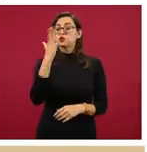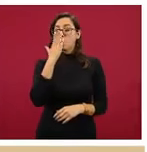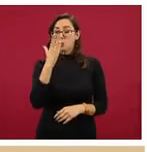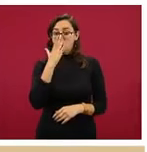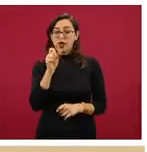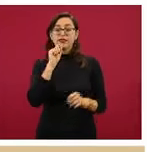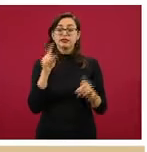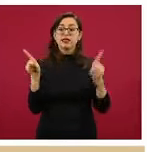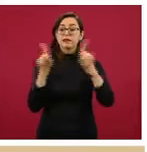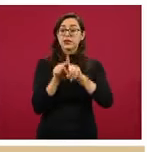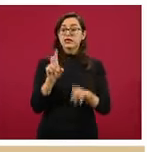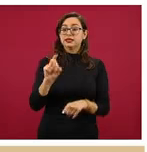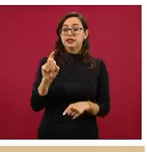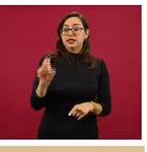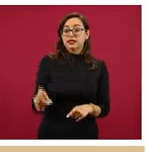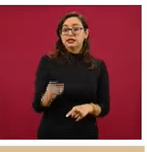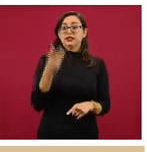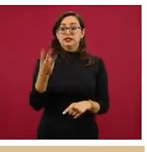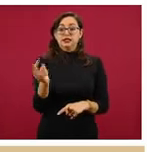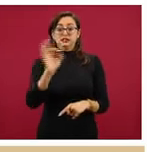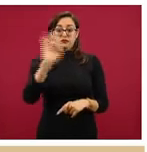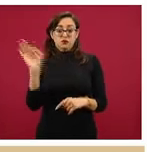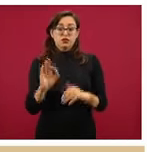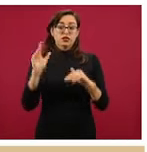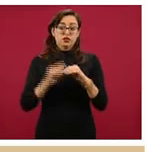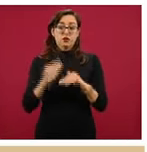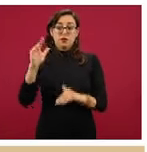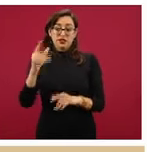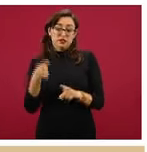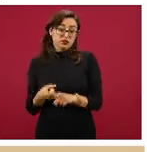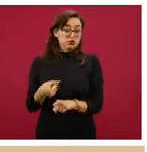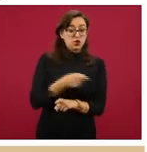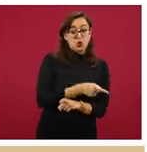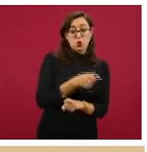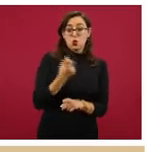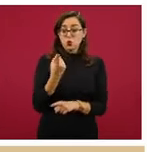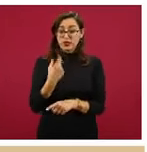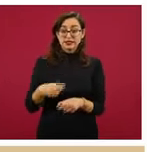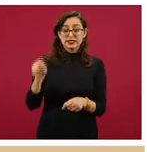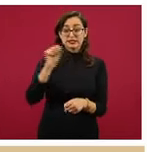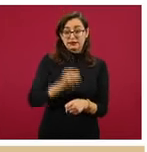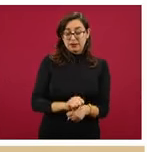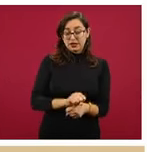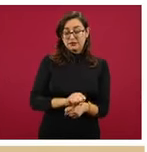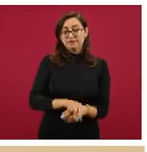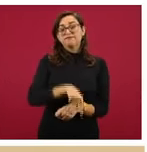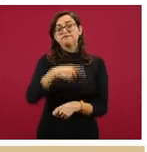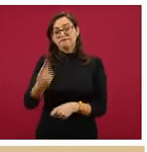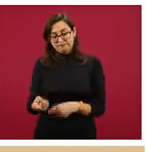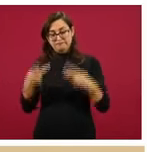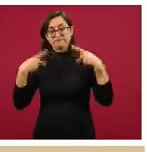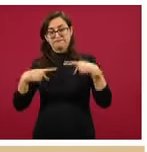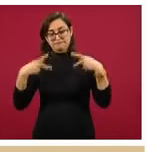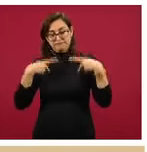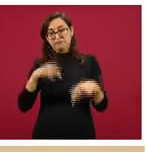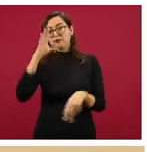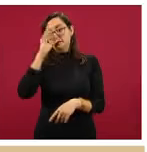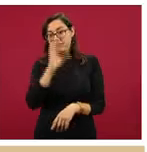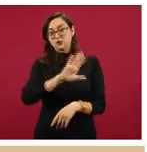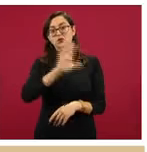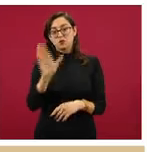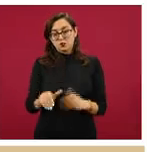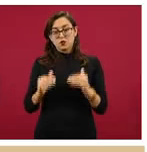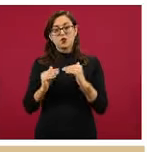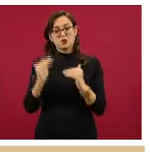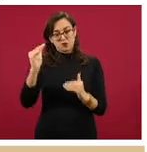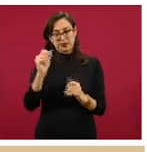incremento del 33% de la semana 46 a la 47, y un incremento también en el número